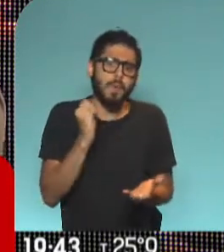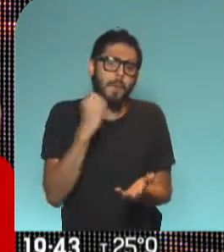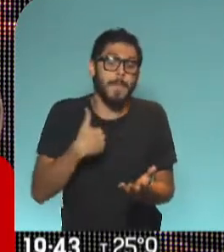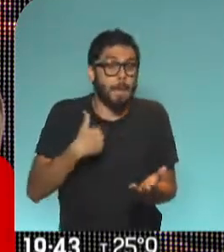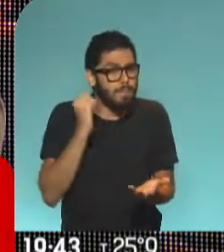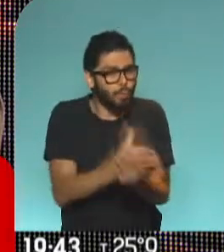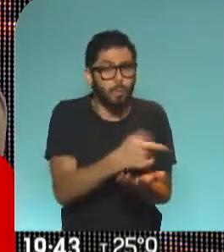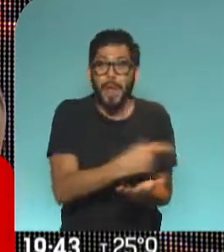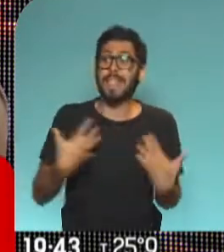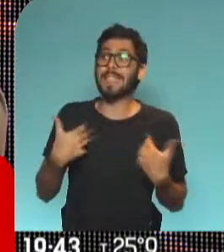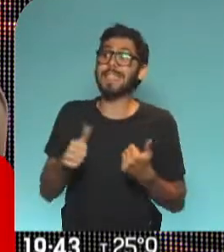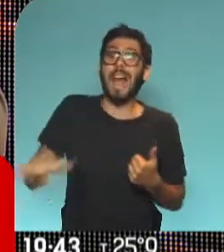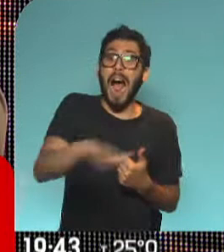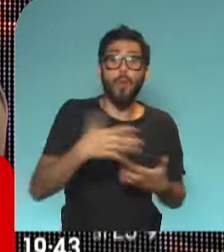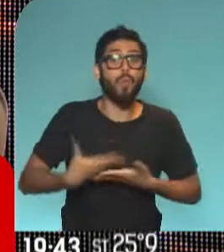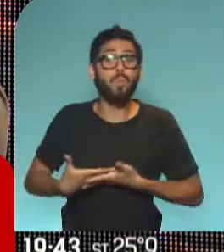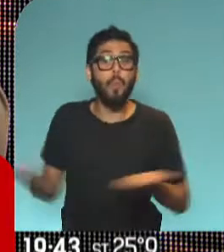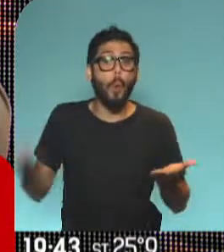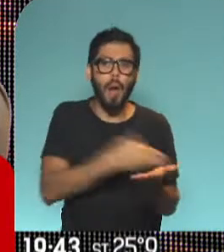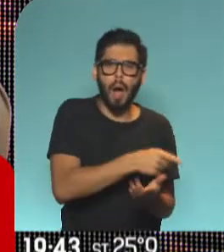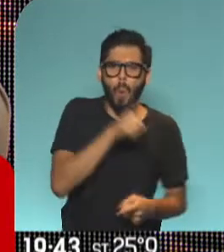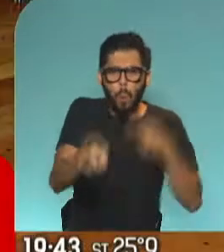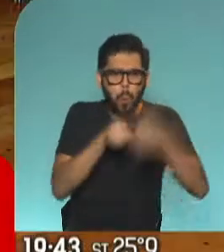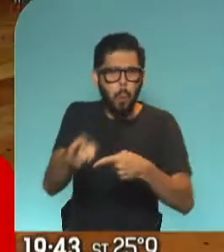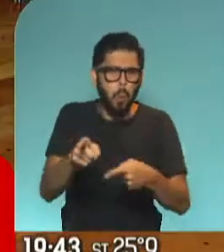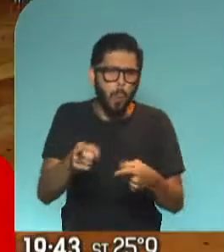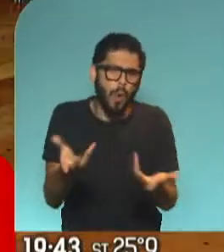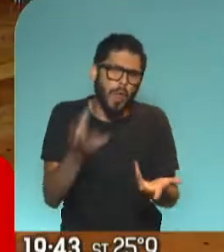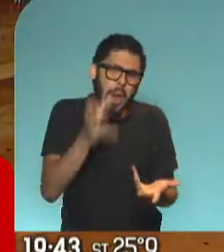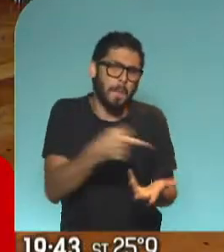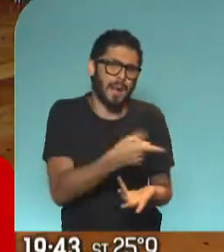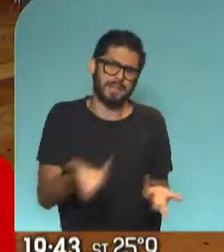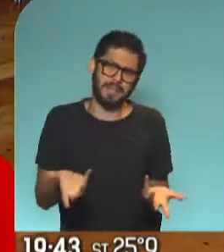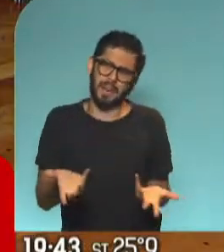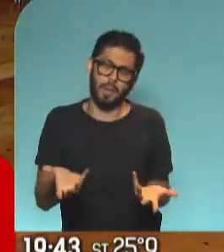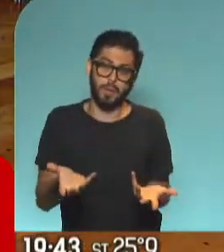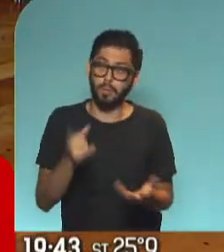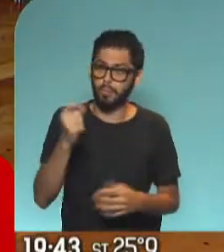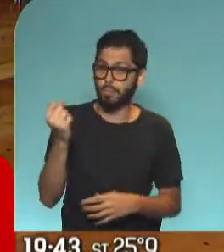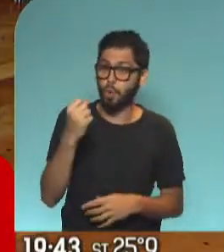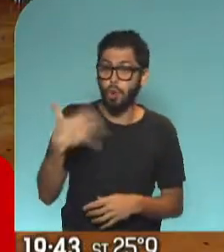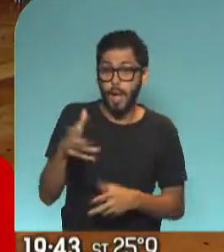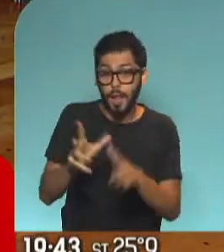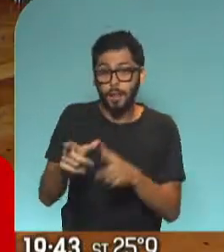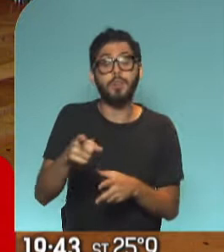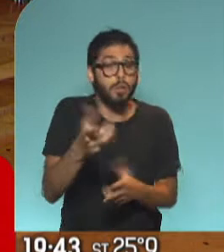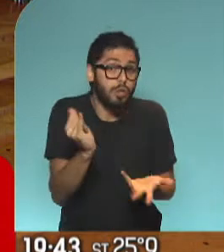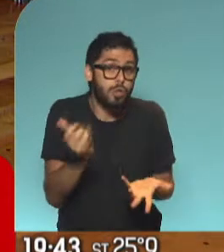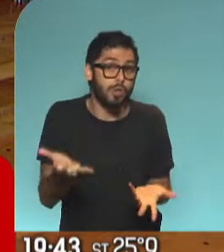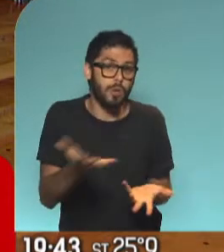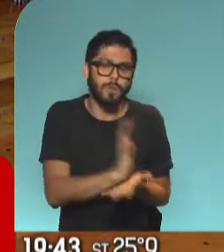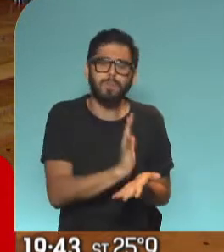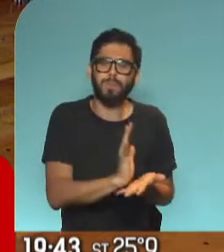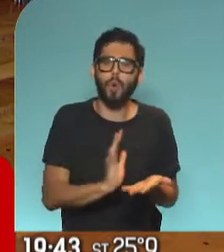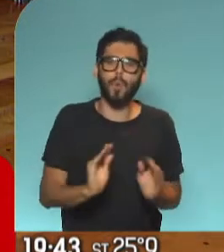hecho es atentar públicamente contra la salud pública. Qué importante eso que está diciendo. Y sí, digo, claro. Esta campaña sucia